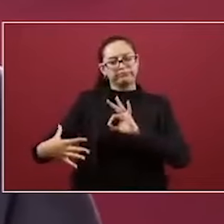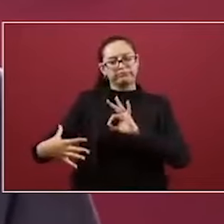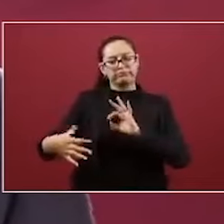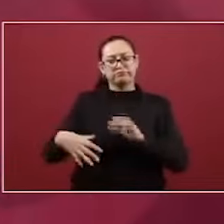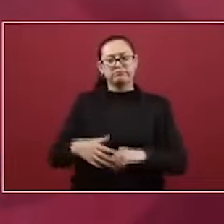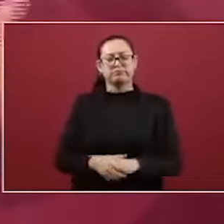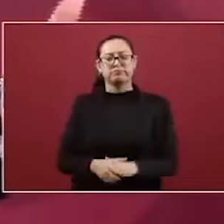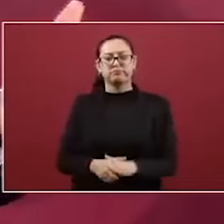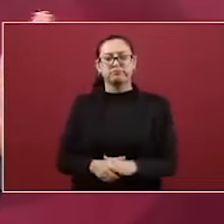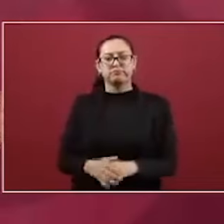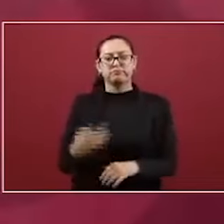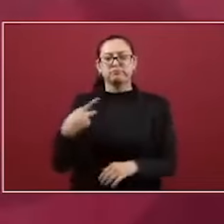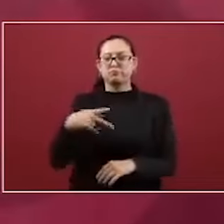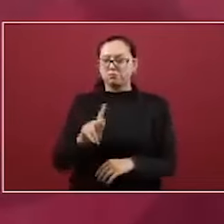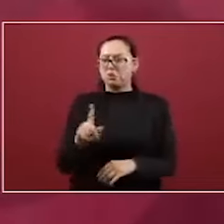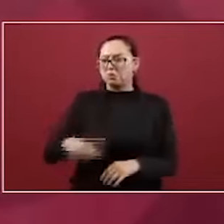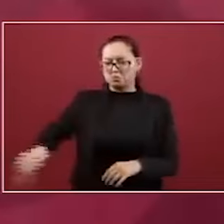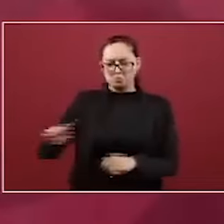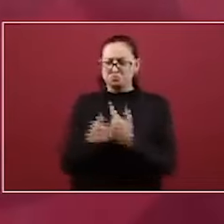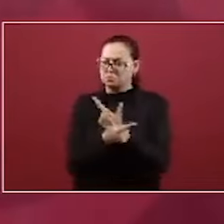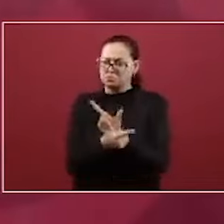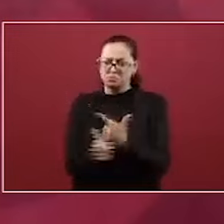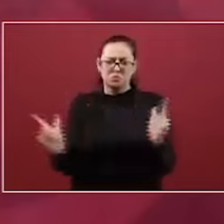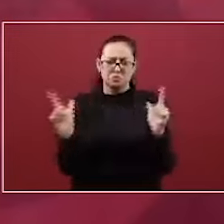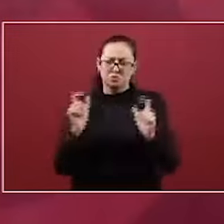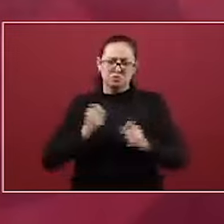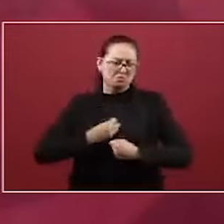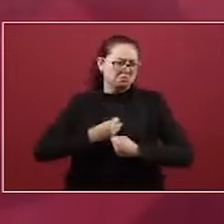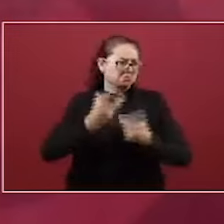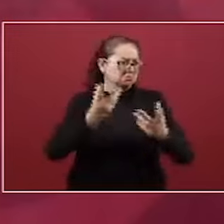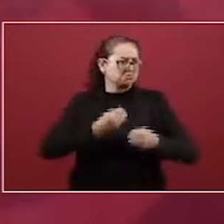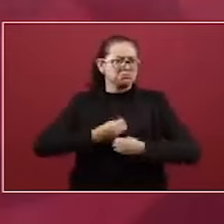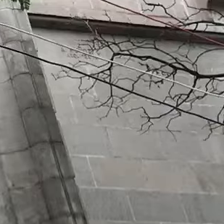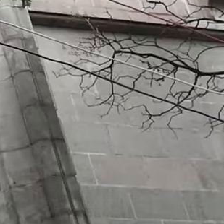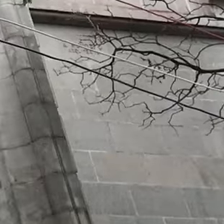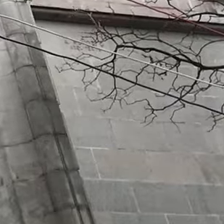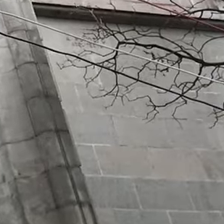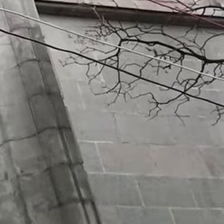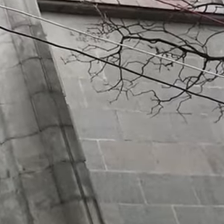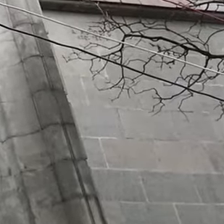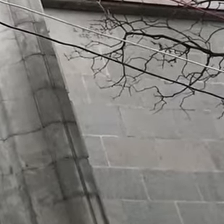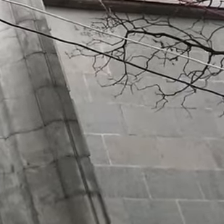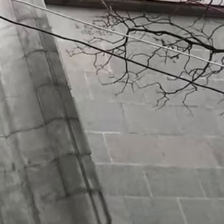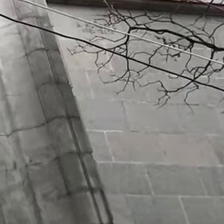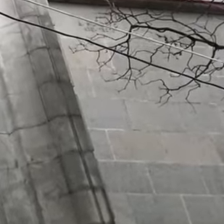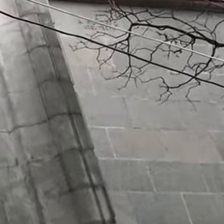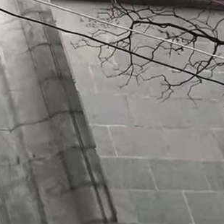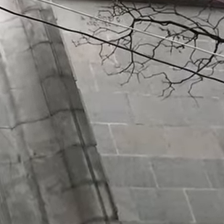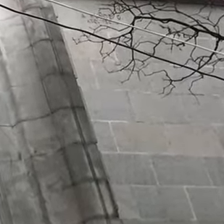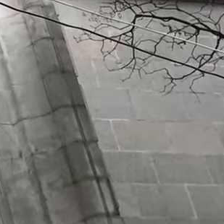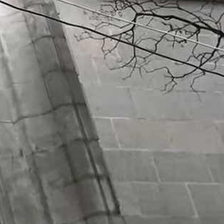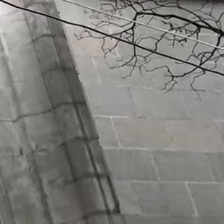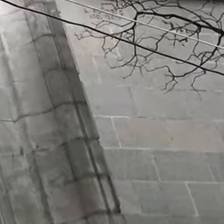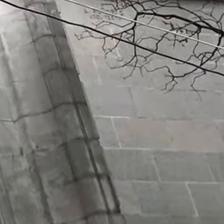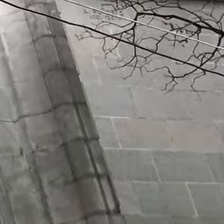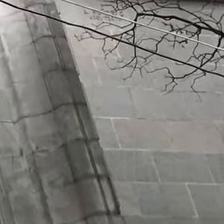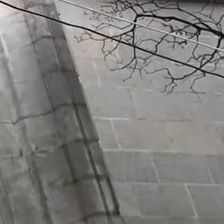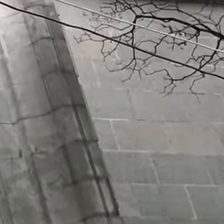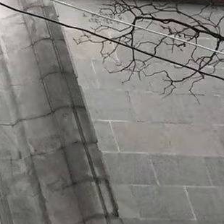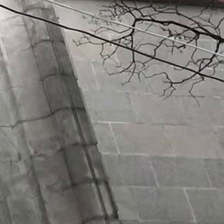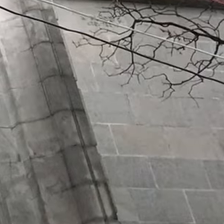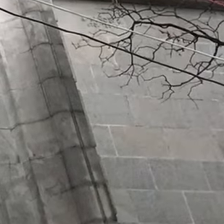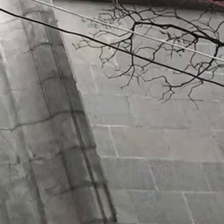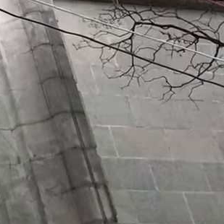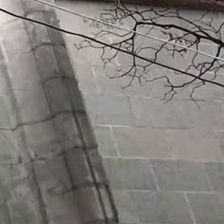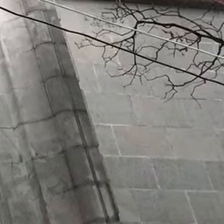la estructura y funcionamiento de los órganos de justicia en el país. Entre las propuestas, destaca la reducción de los ministros de